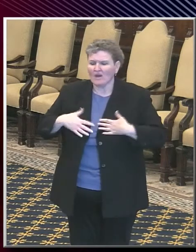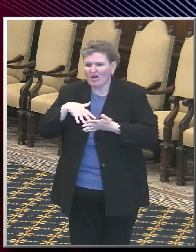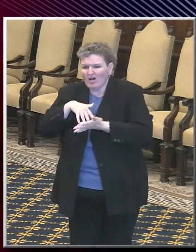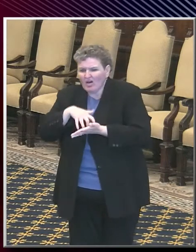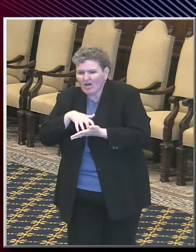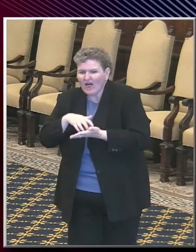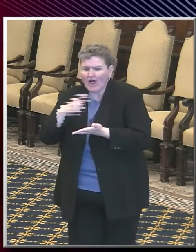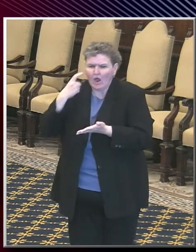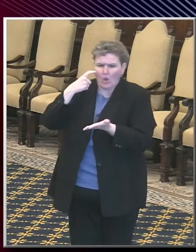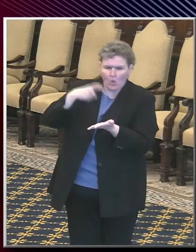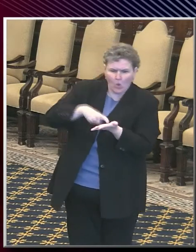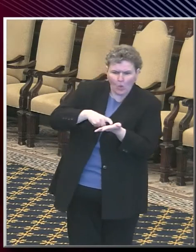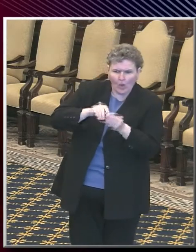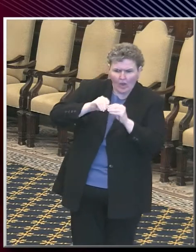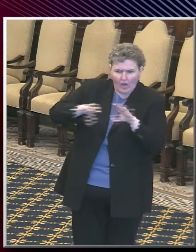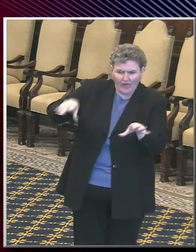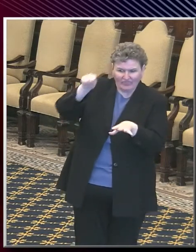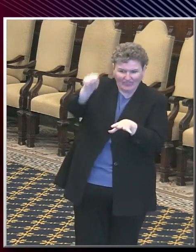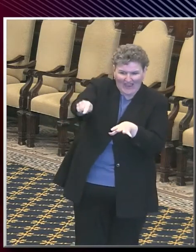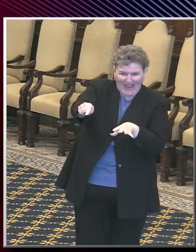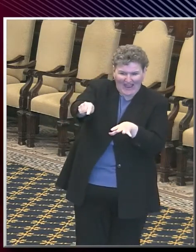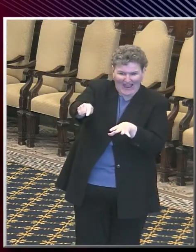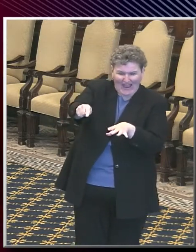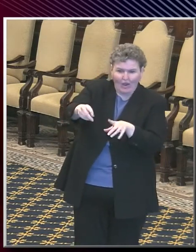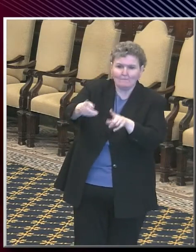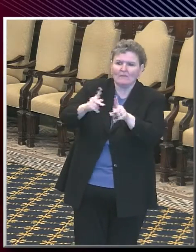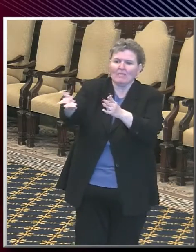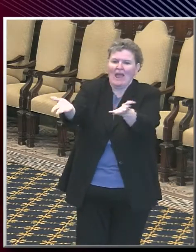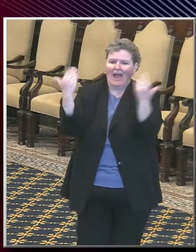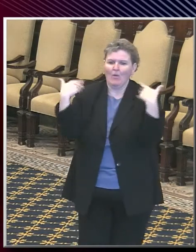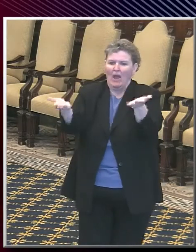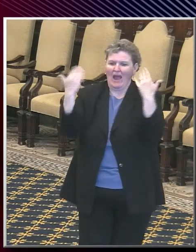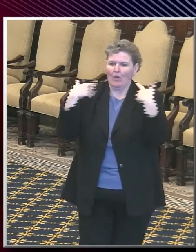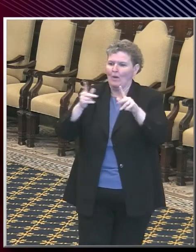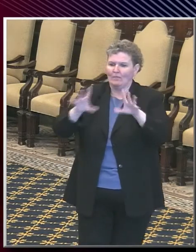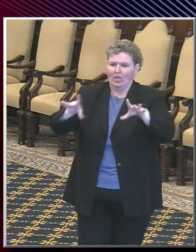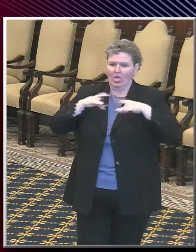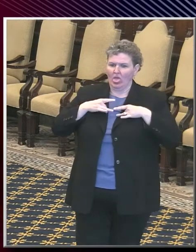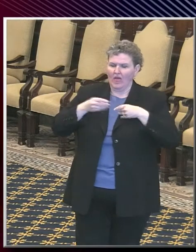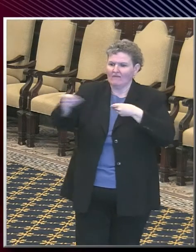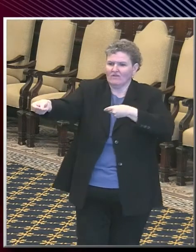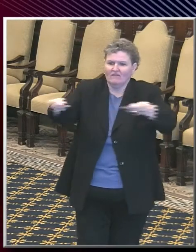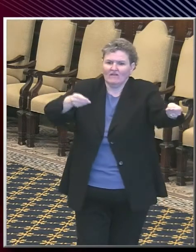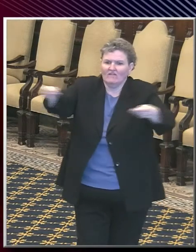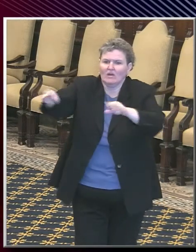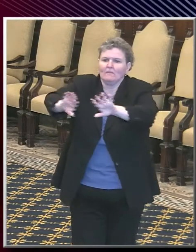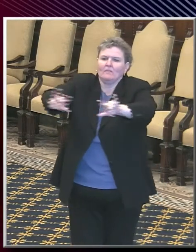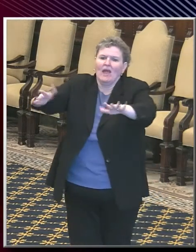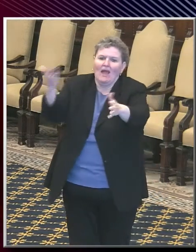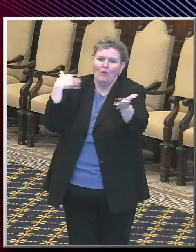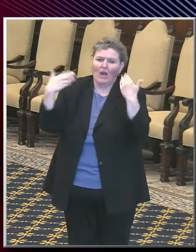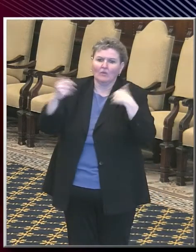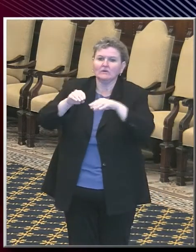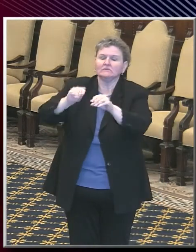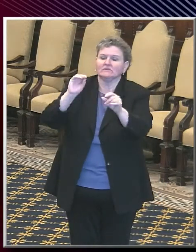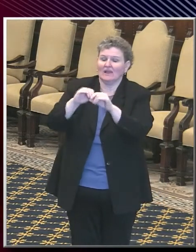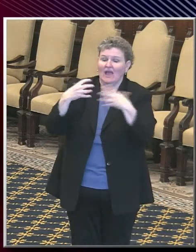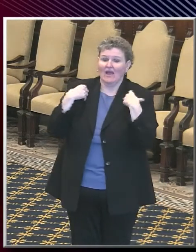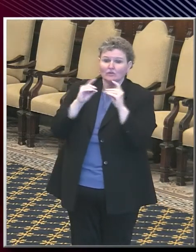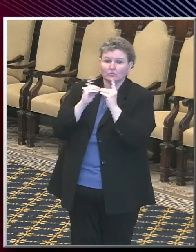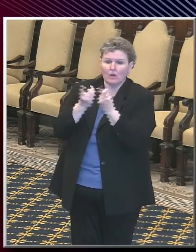City, en el hogar donde están las personas desplazadas, donde vivían solamente hombres? Entonces salió una